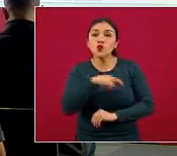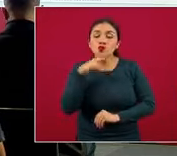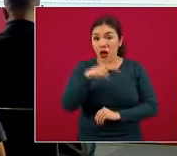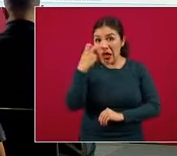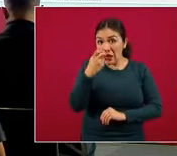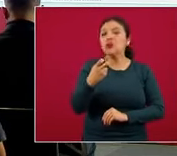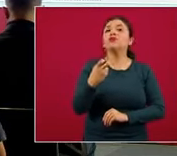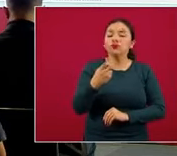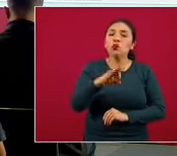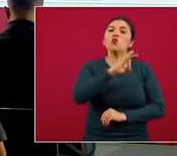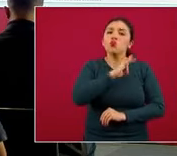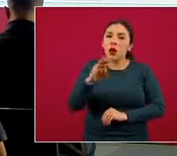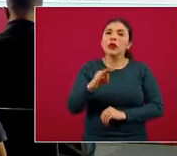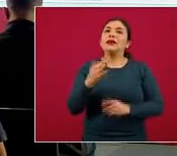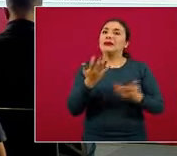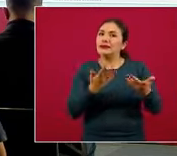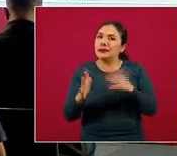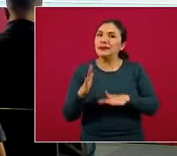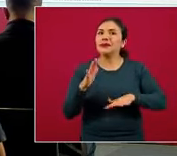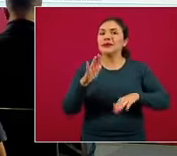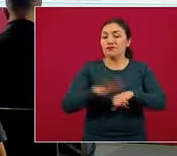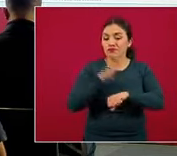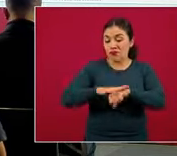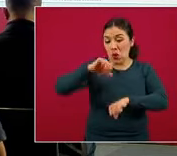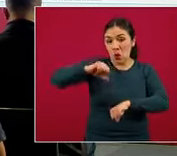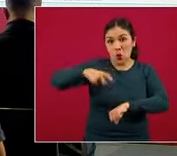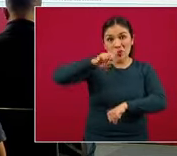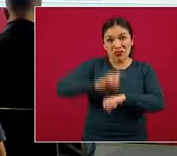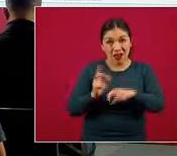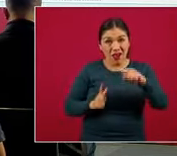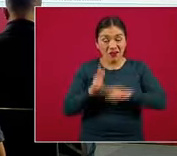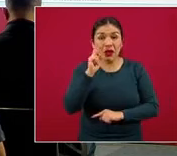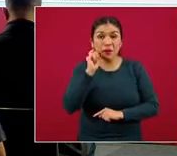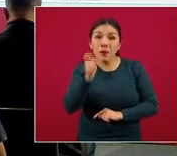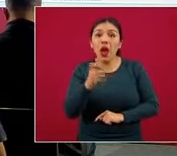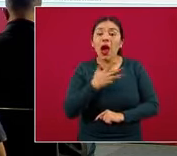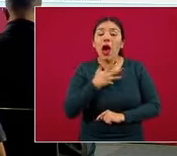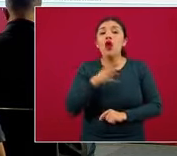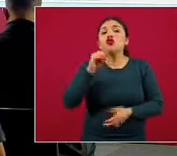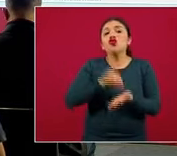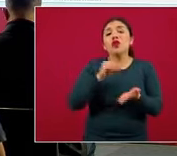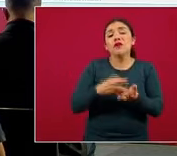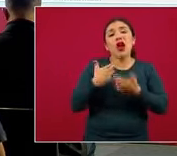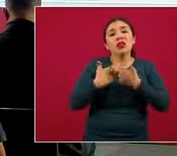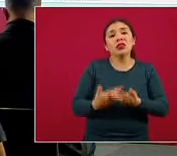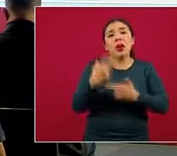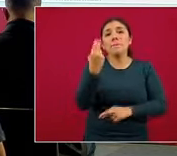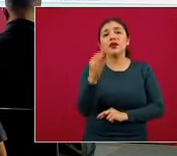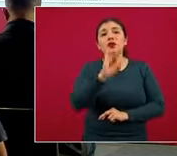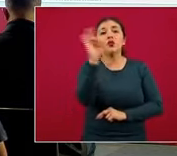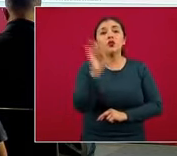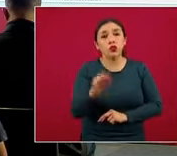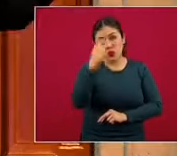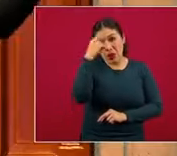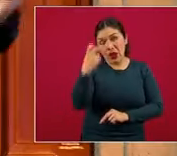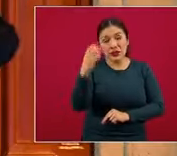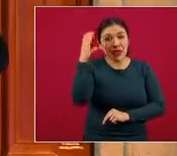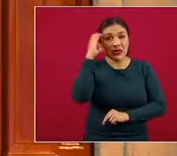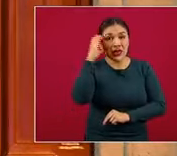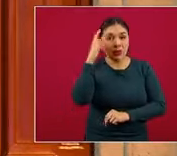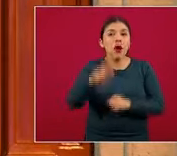le ha permitido mantener para el corte del día de hoy, por ejemplo, un 25% de disponibilidad en este tipo de